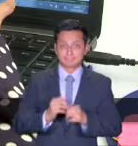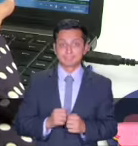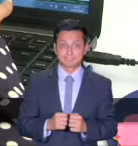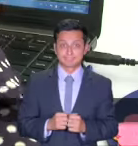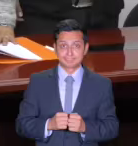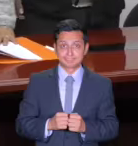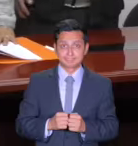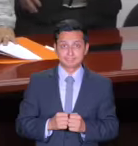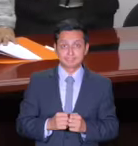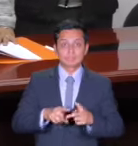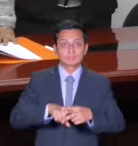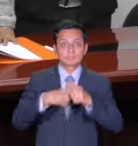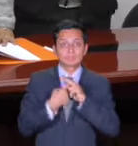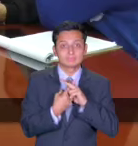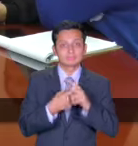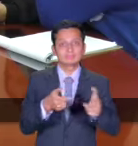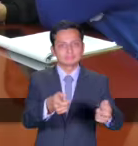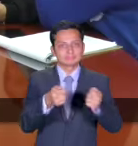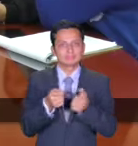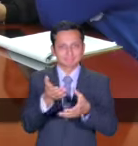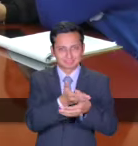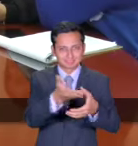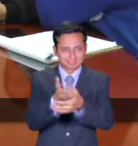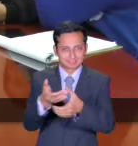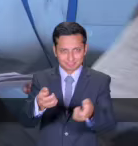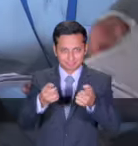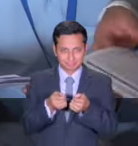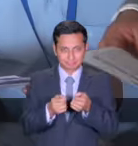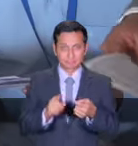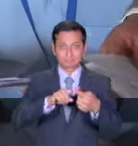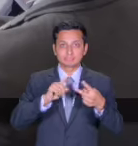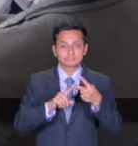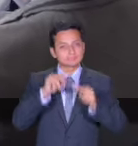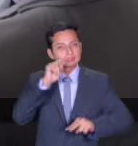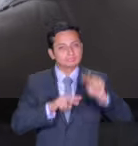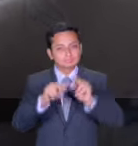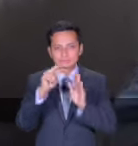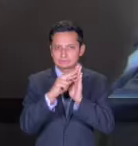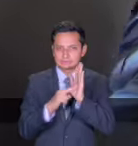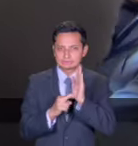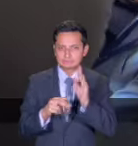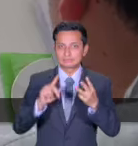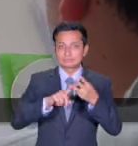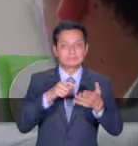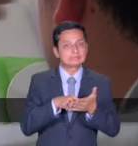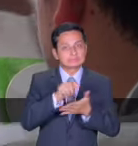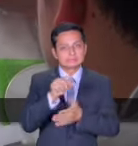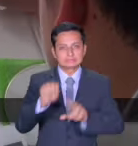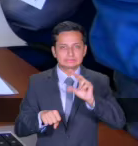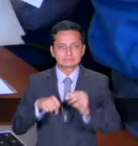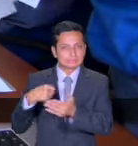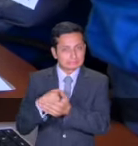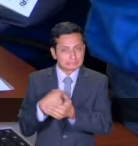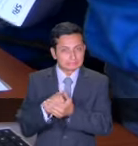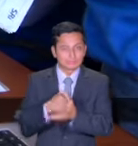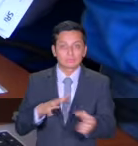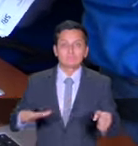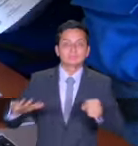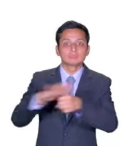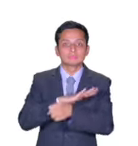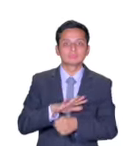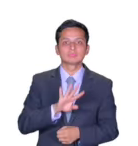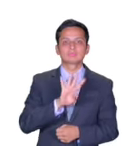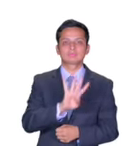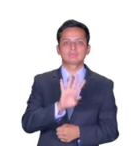de las mismas. Una vez cumplidas las fases de recepción de carpetas, verificación de requisitos, calificación e